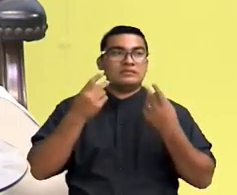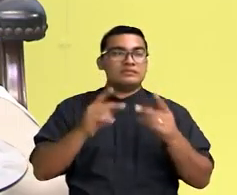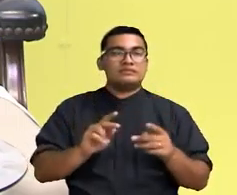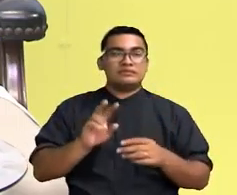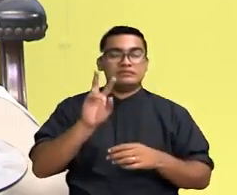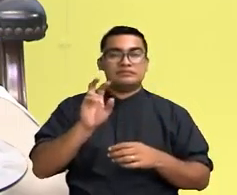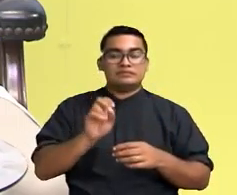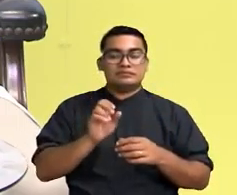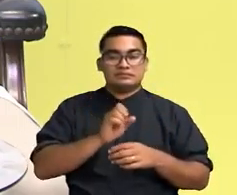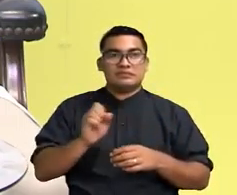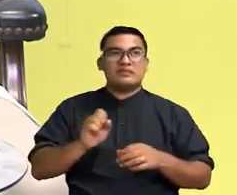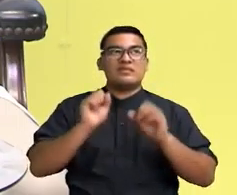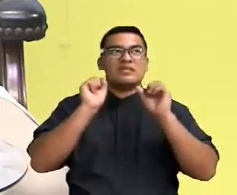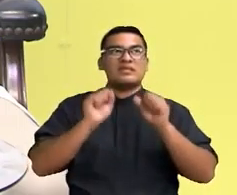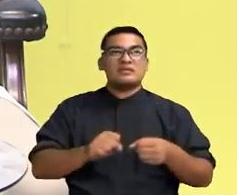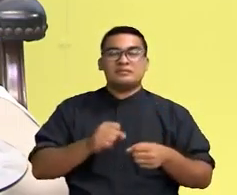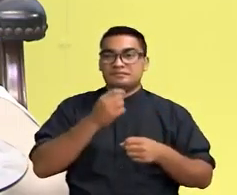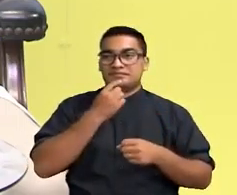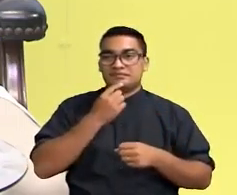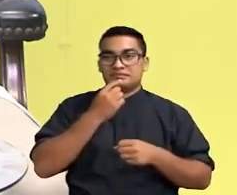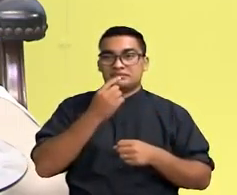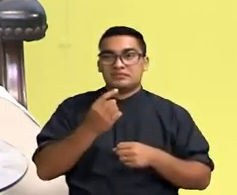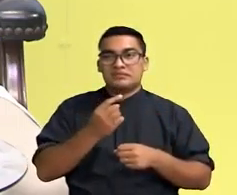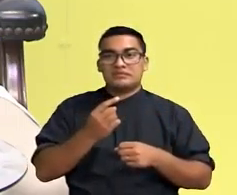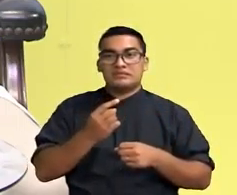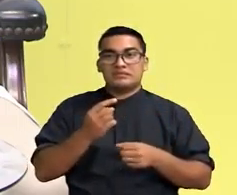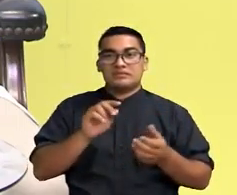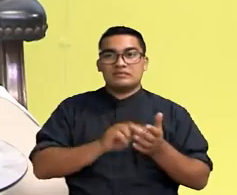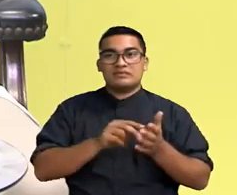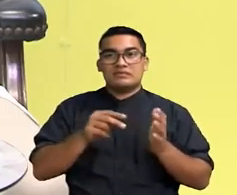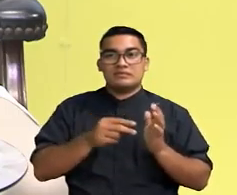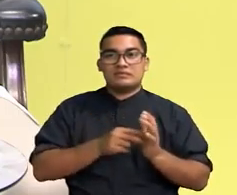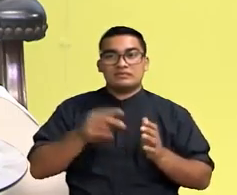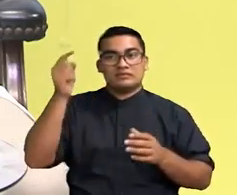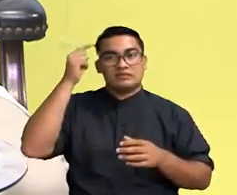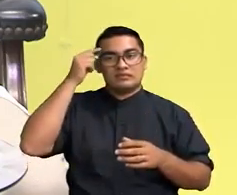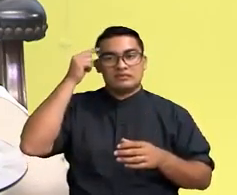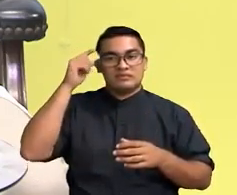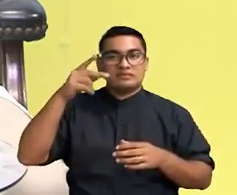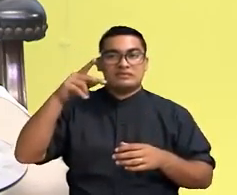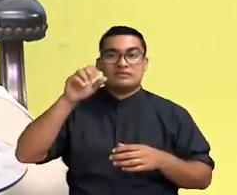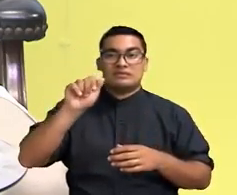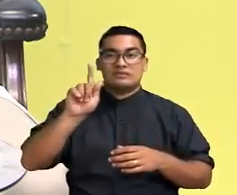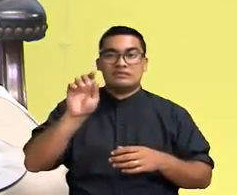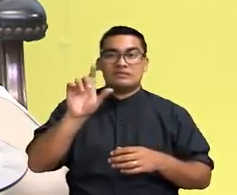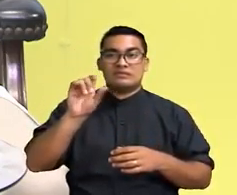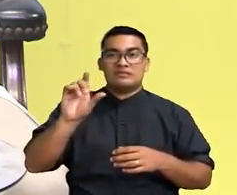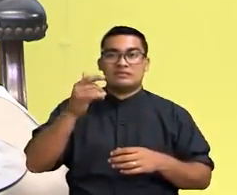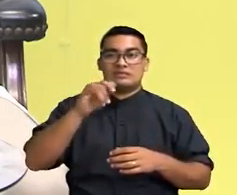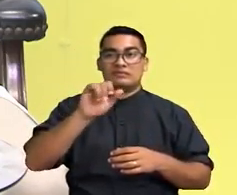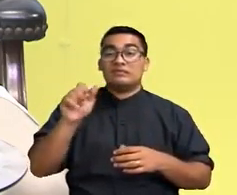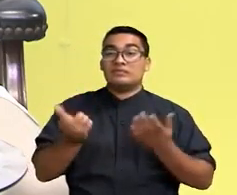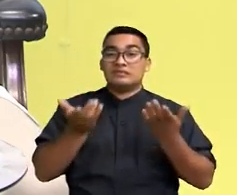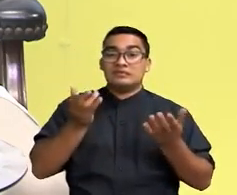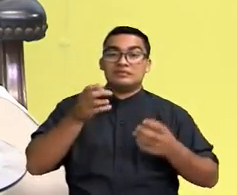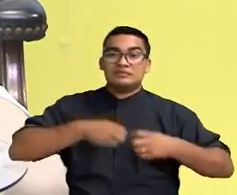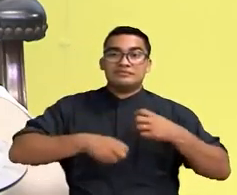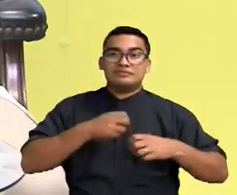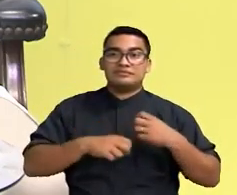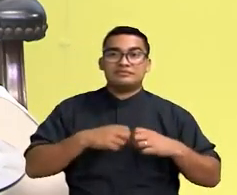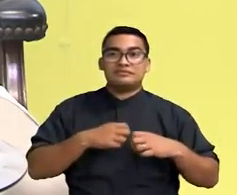nos puede dar a pensar en otras patologías cuando tenemos afectaciones a nivel de